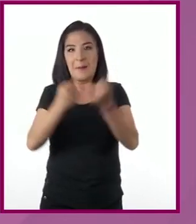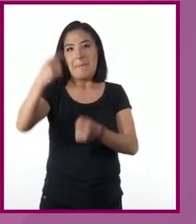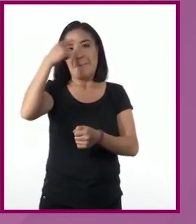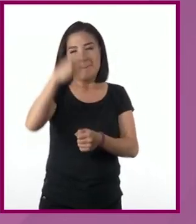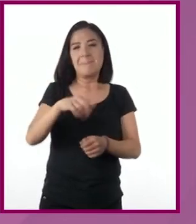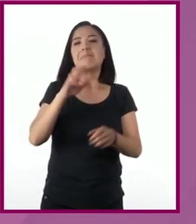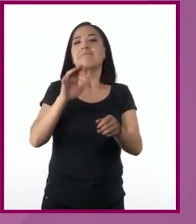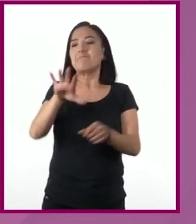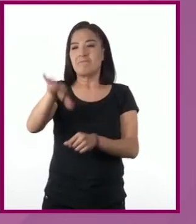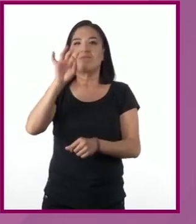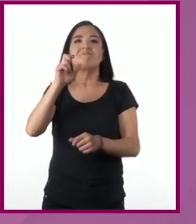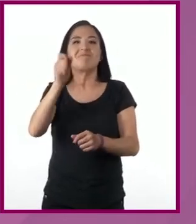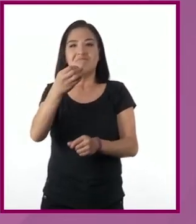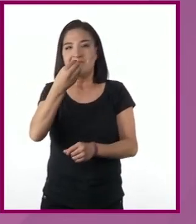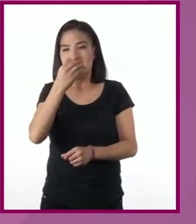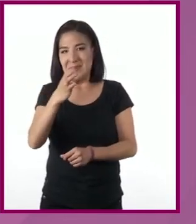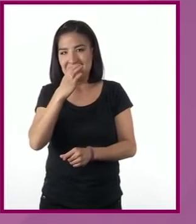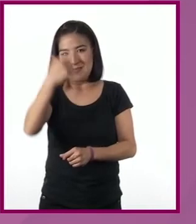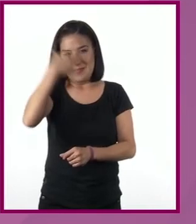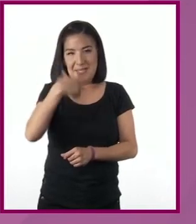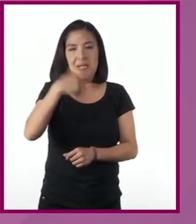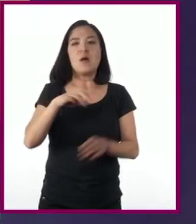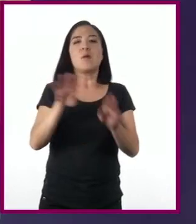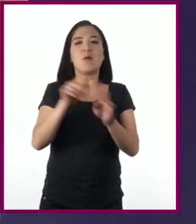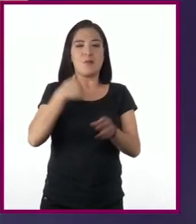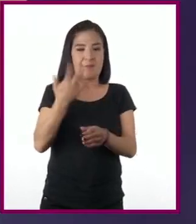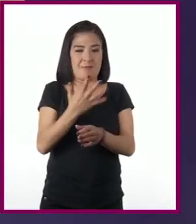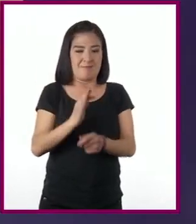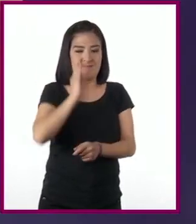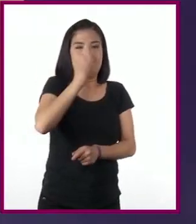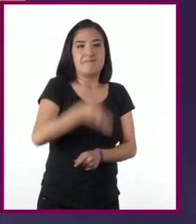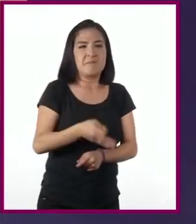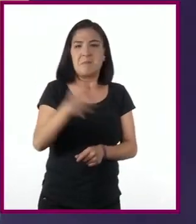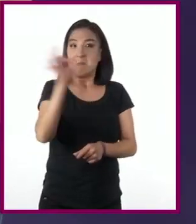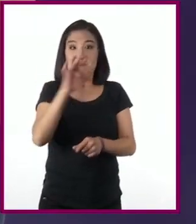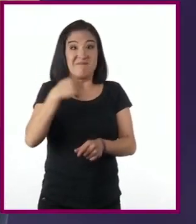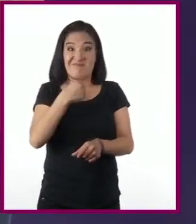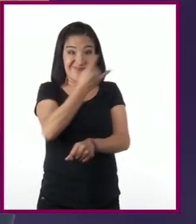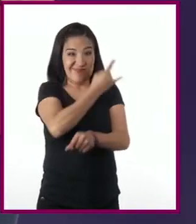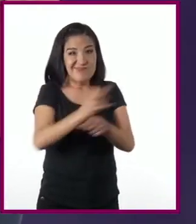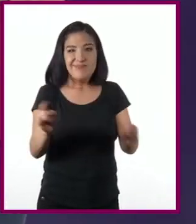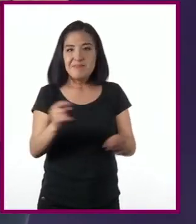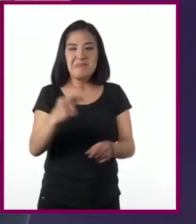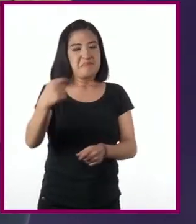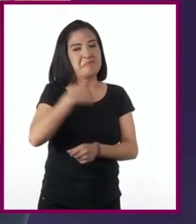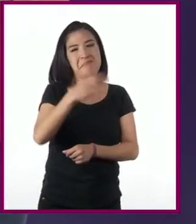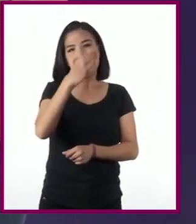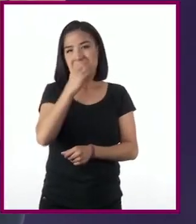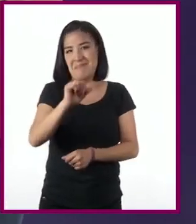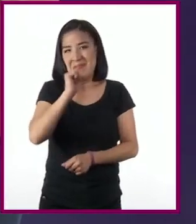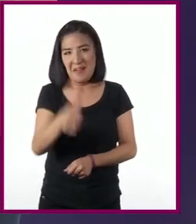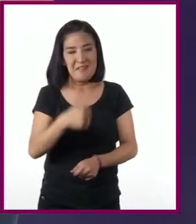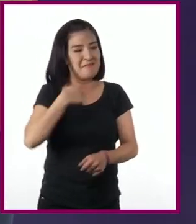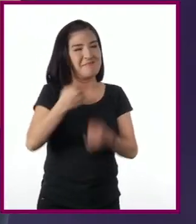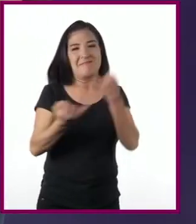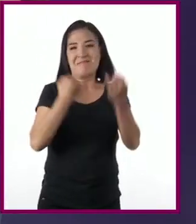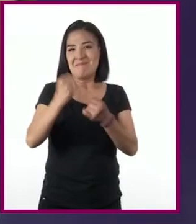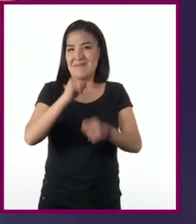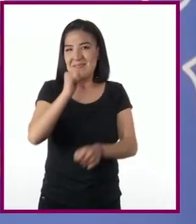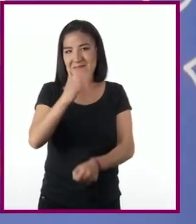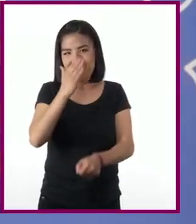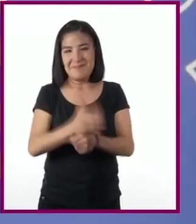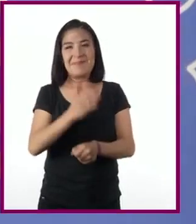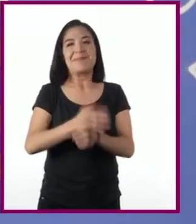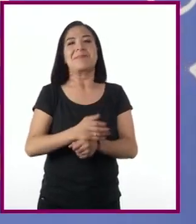cena depende de que yo realice una determinada acción y si no cumplo con esa acción, ni cena, ni jugar, ni nada. ¿Es así, maestra?